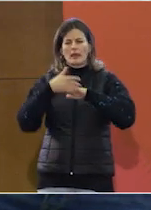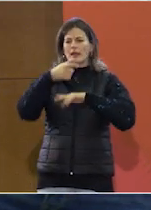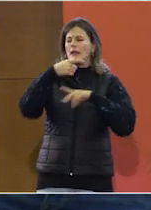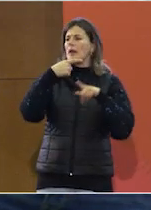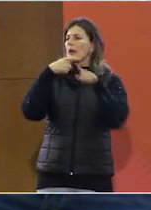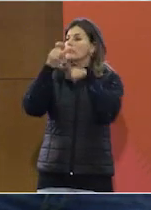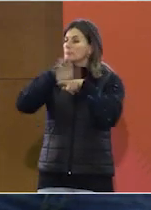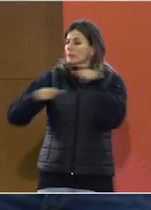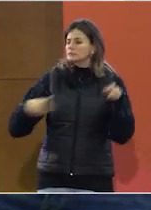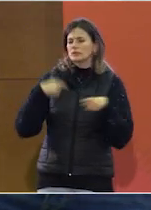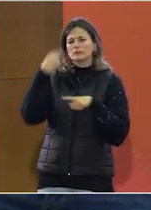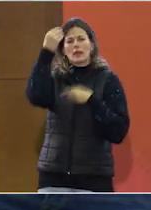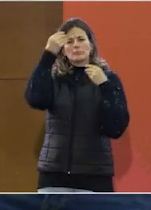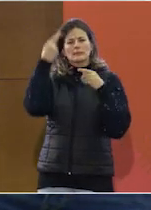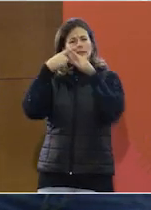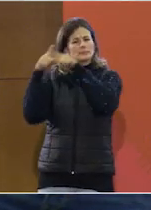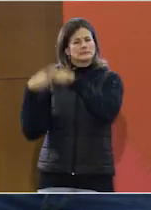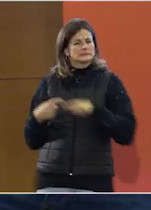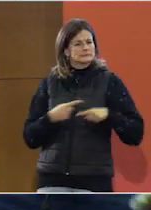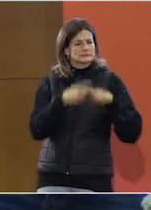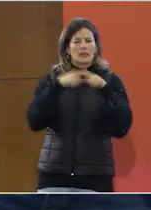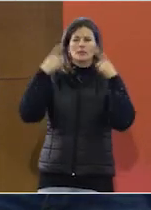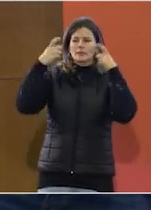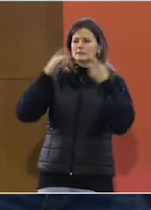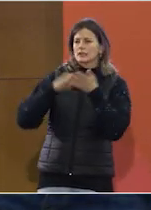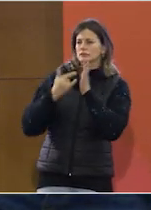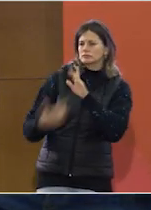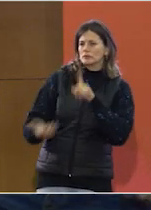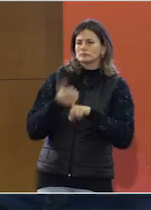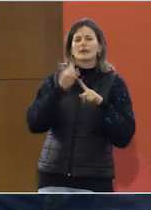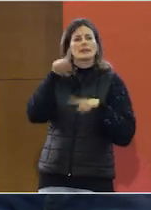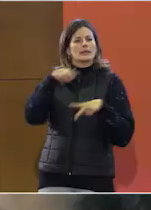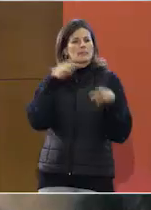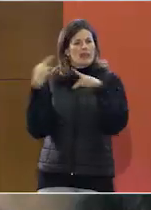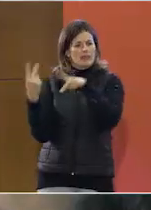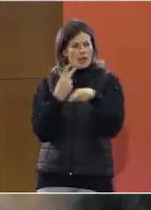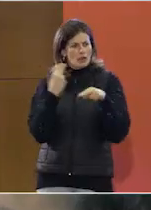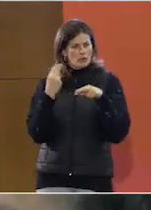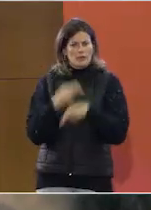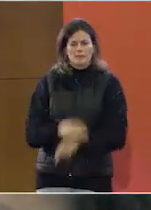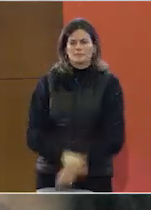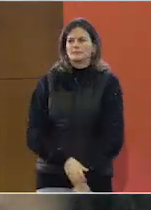gente que piensa diferente para buscar soluciones y para dialogar.